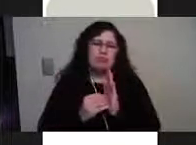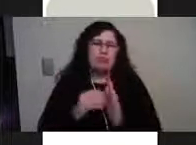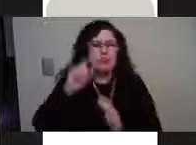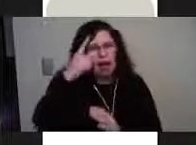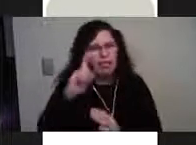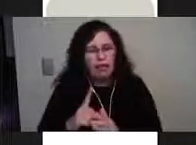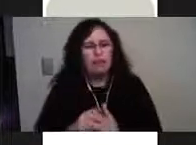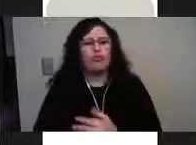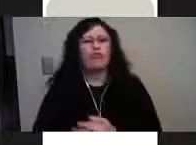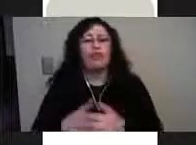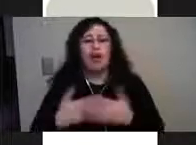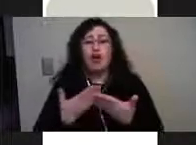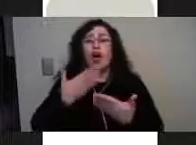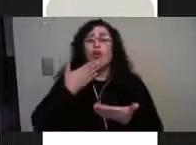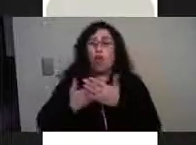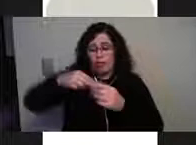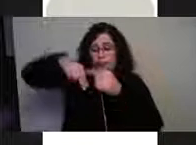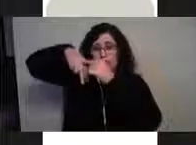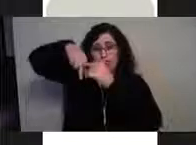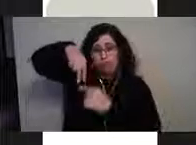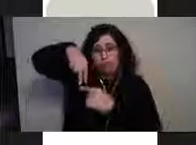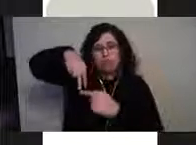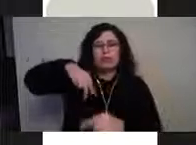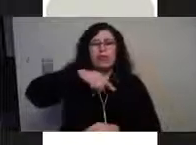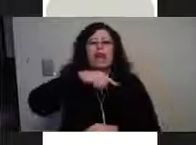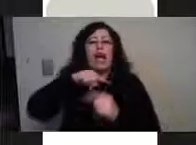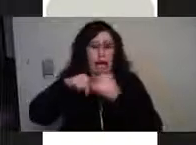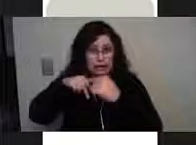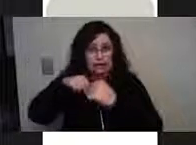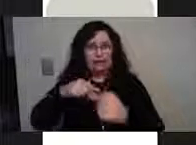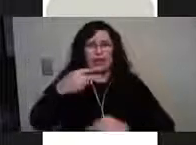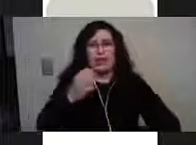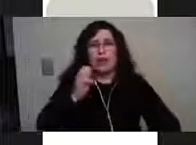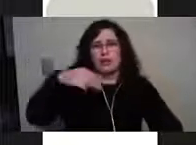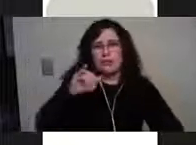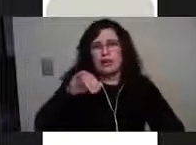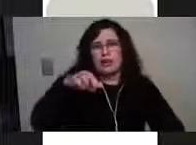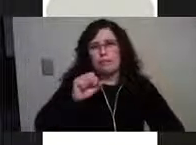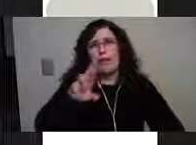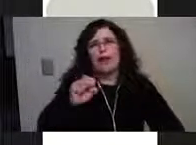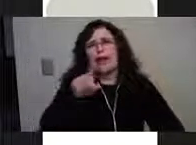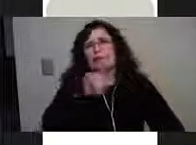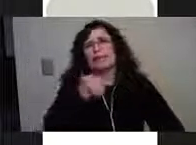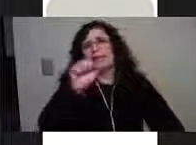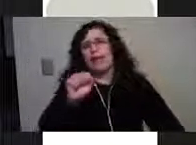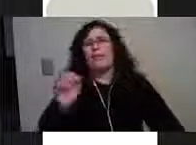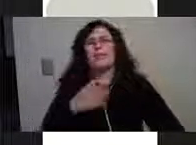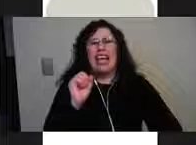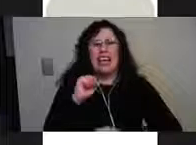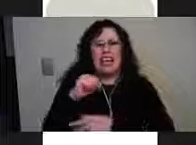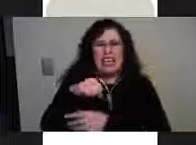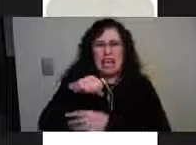el predominio va a ser en extremidad inferior, en un solo lado, va a corresponder a una hemiparesia espástica de tipo